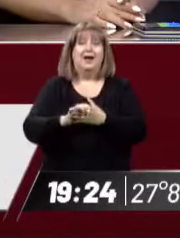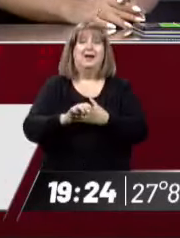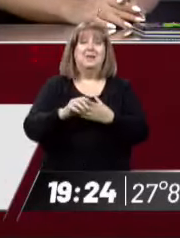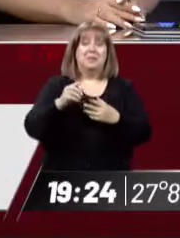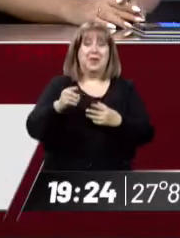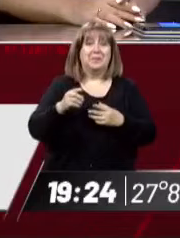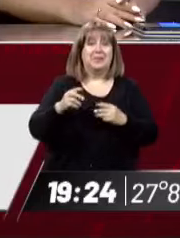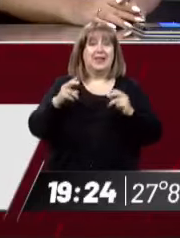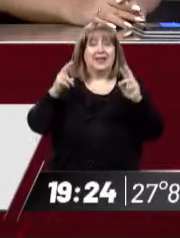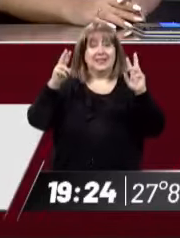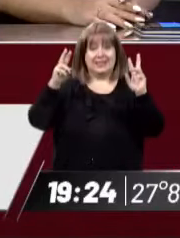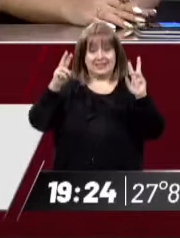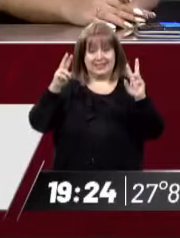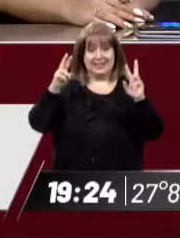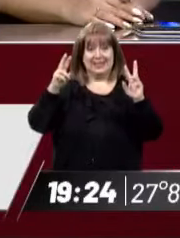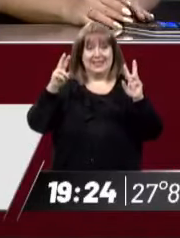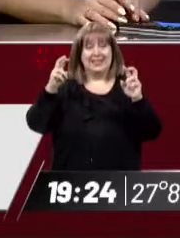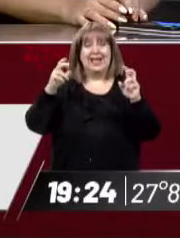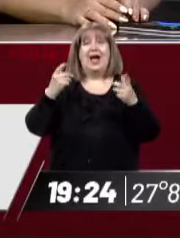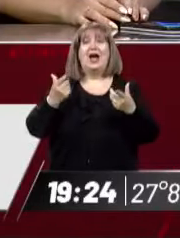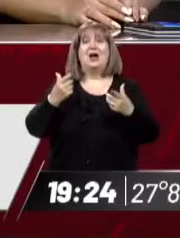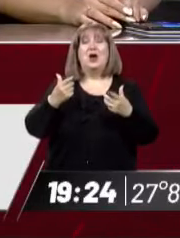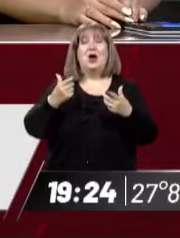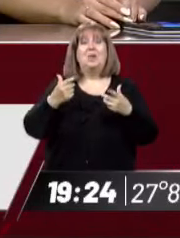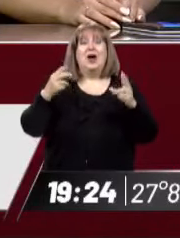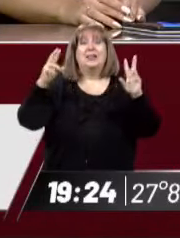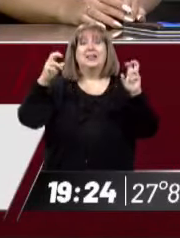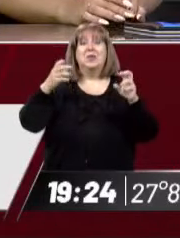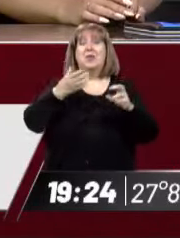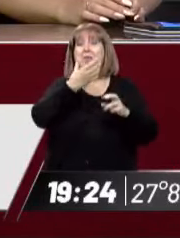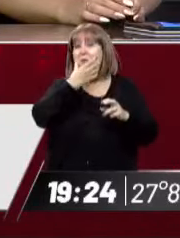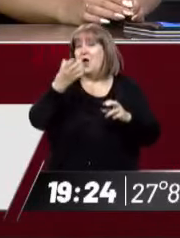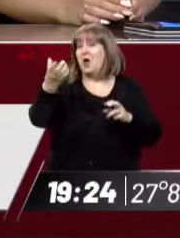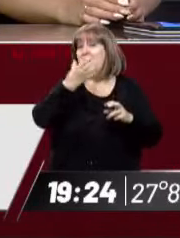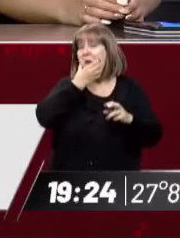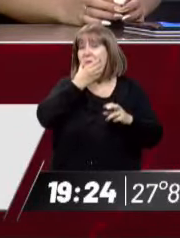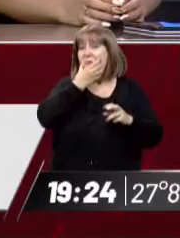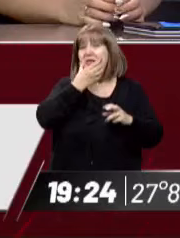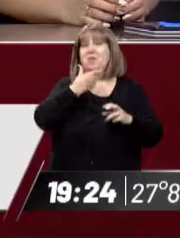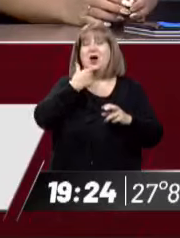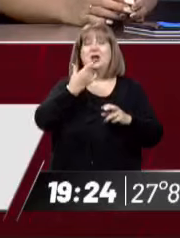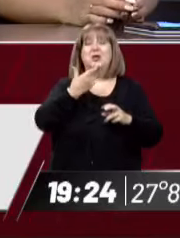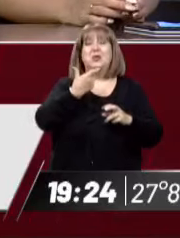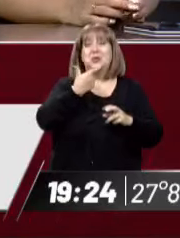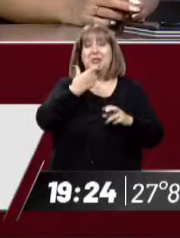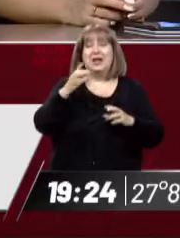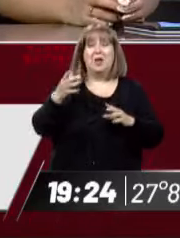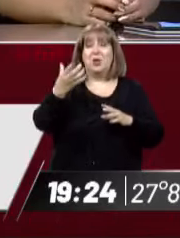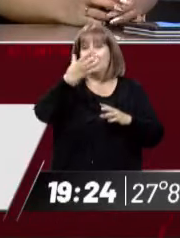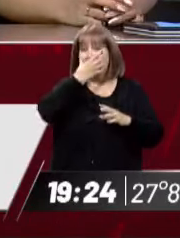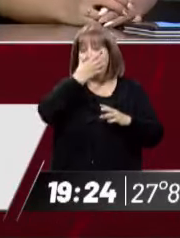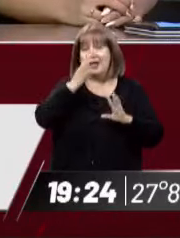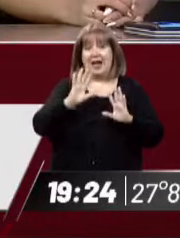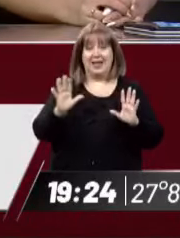Ahora, el título es Matías Pascualetti y le hizo ponerse la careta de Messi a Susana. Claro, le puso la careta a Susana. Claro, es tremendo. No le